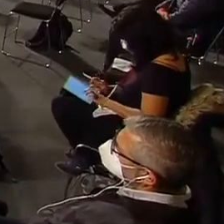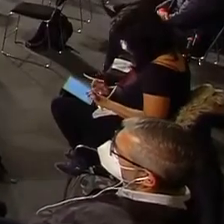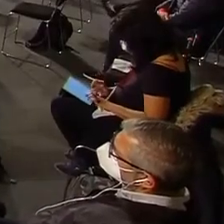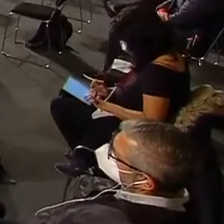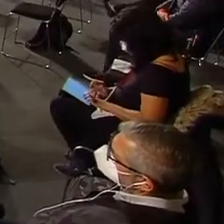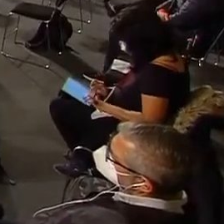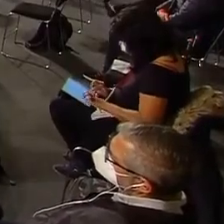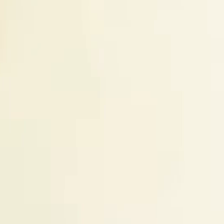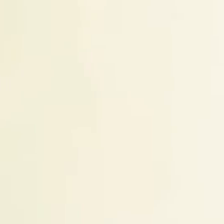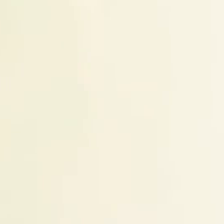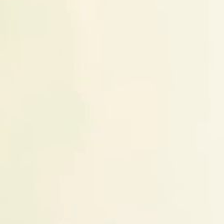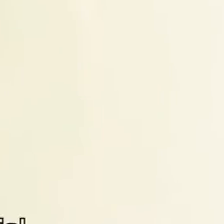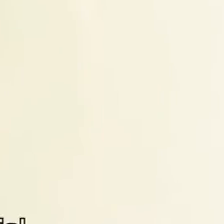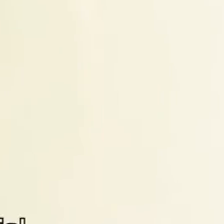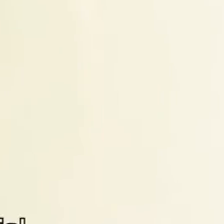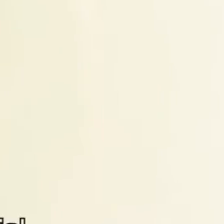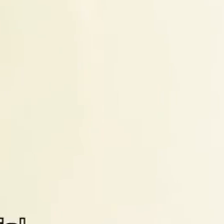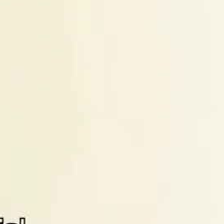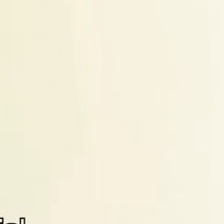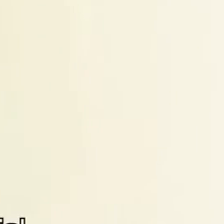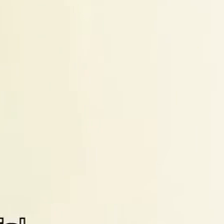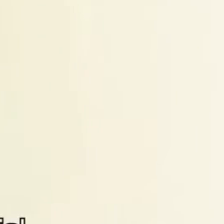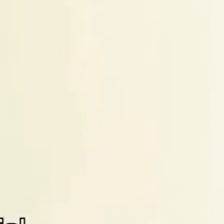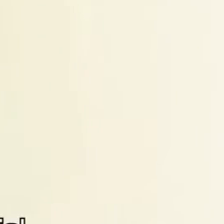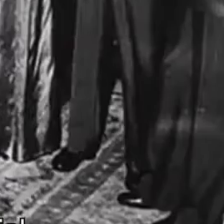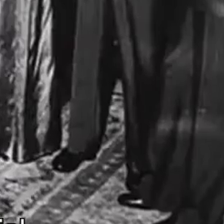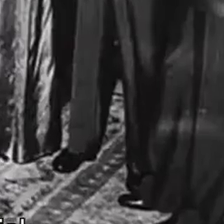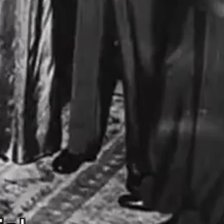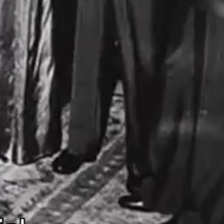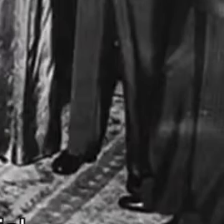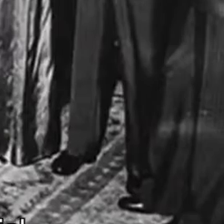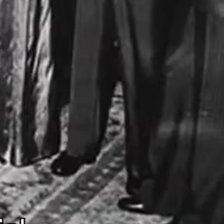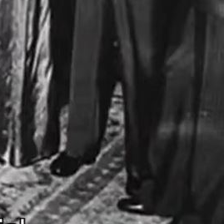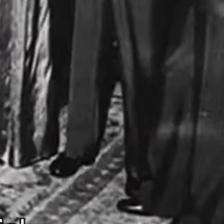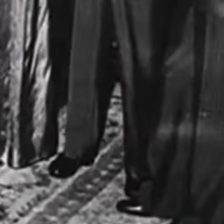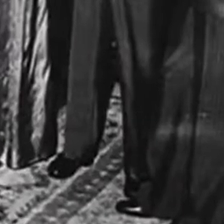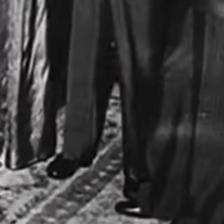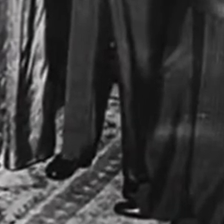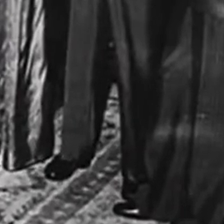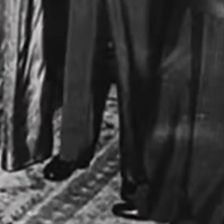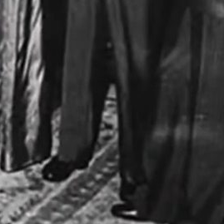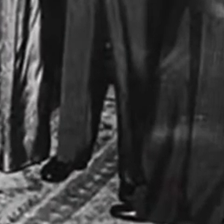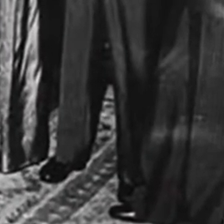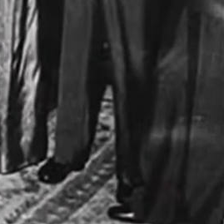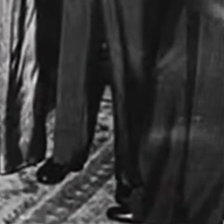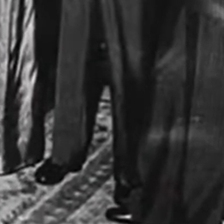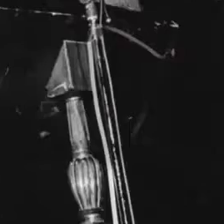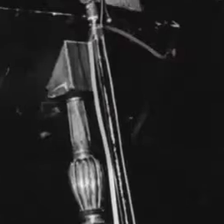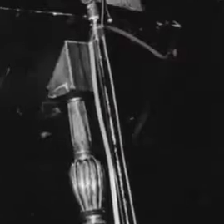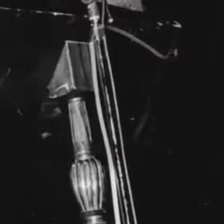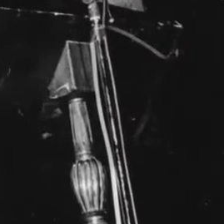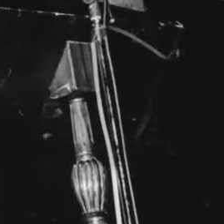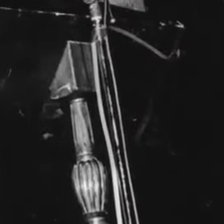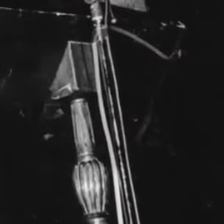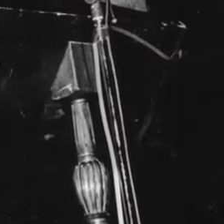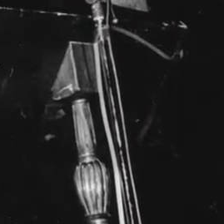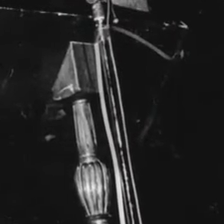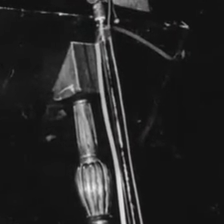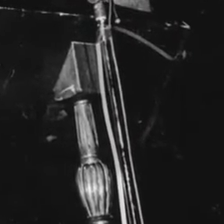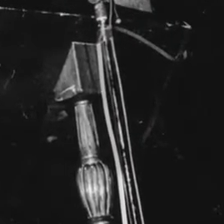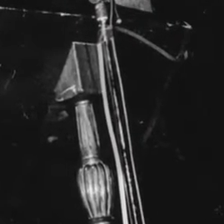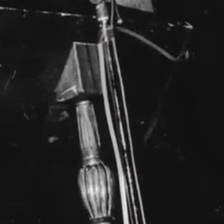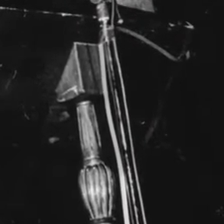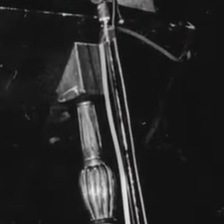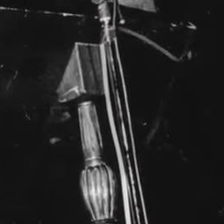El doctor Guillermo Soberón Acevedo impulsó la consolidación de un derecho esencial, el derecho a la salud. Aseguró el respeto